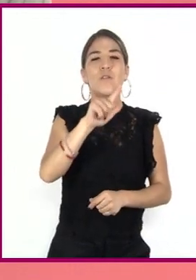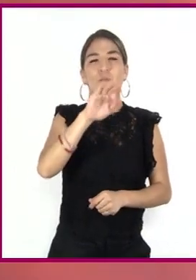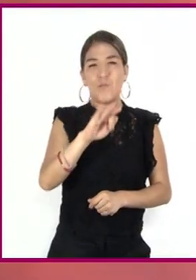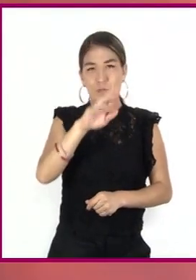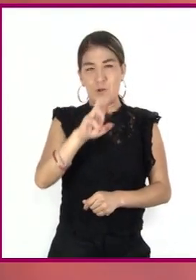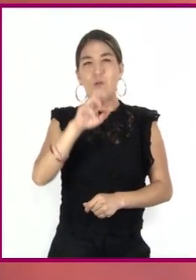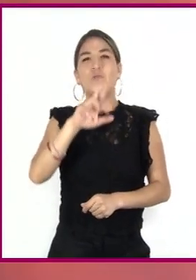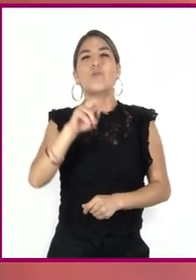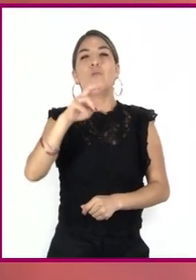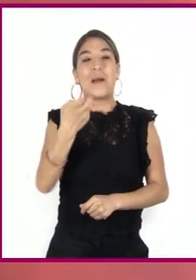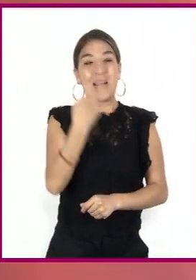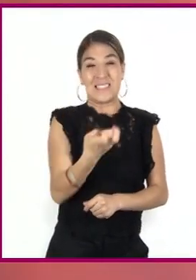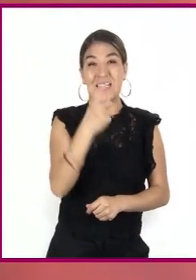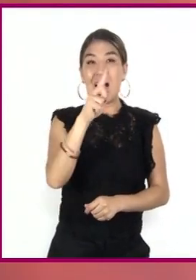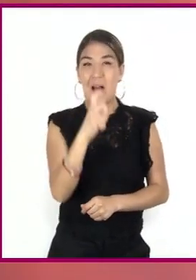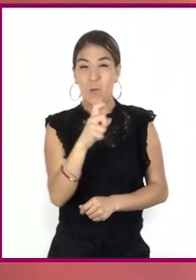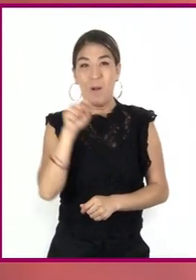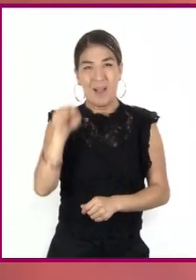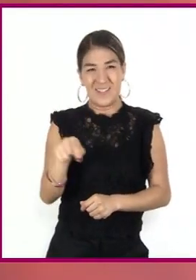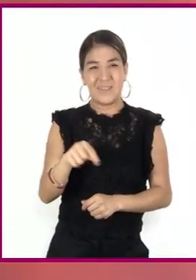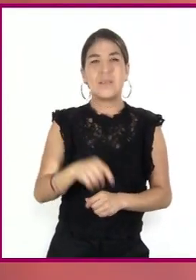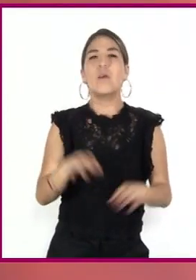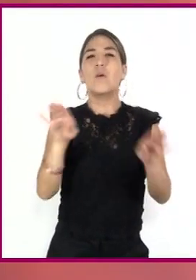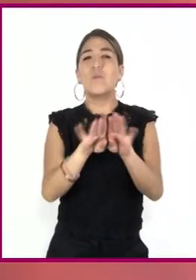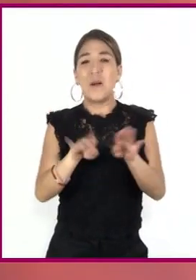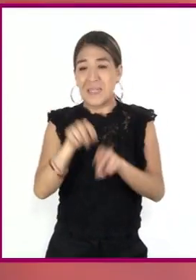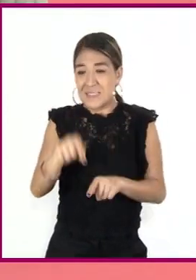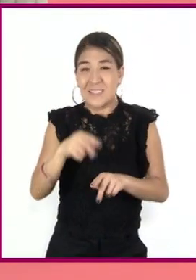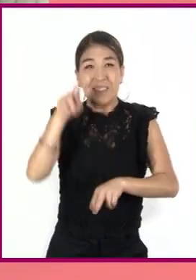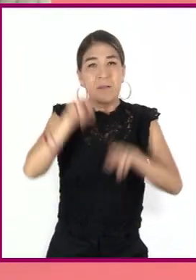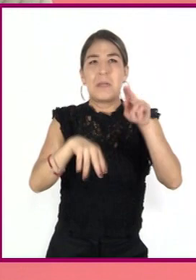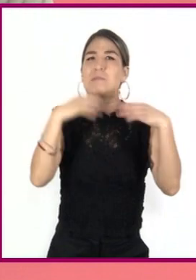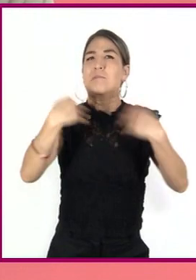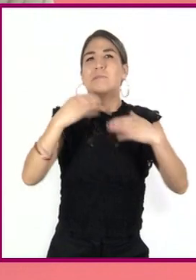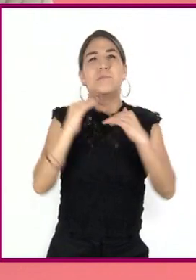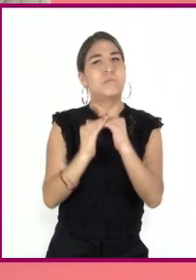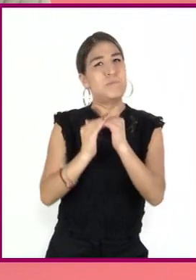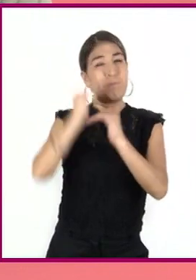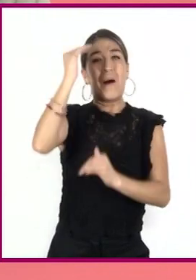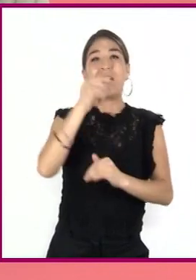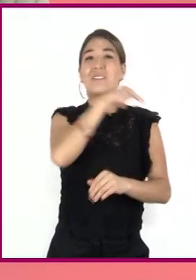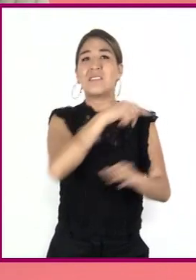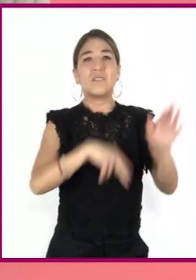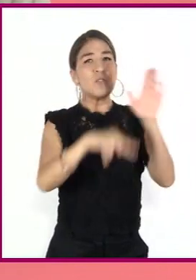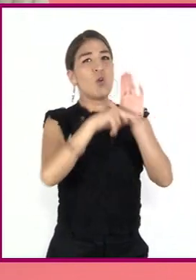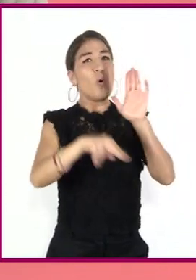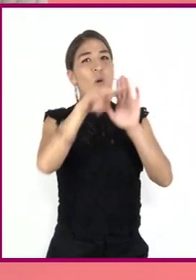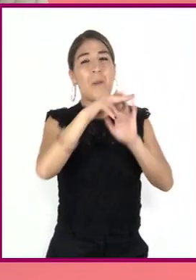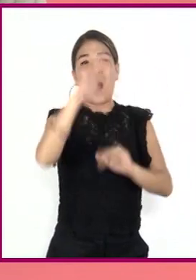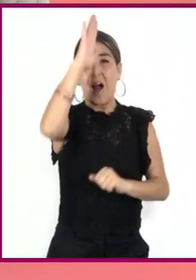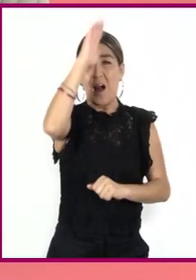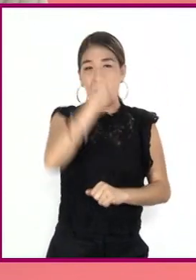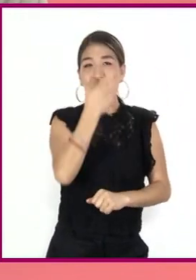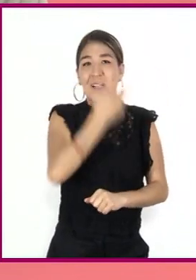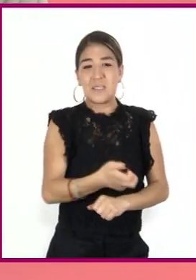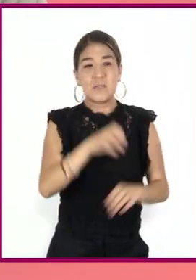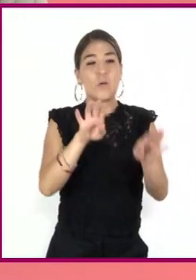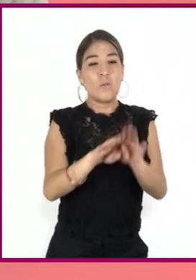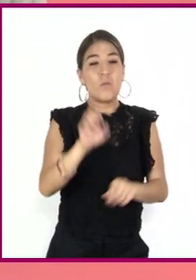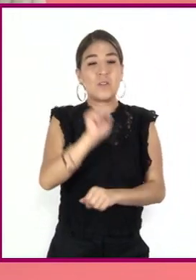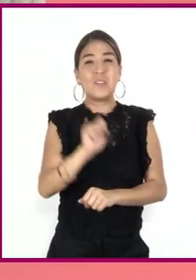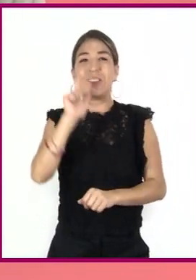potable. Resultó que los niveles estaban por encima de los establecidos por la normatividad con relación al consumo de sal